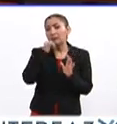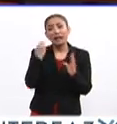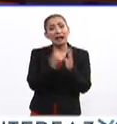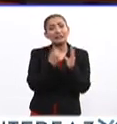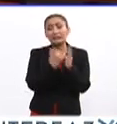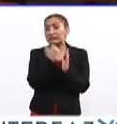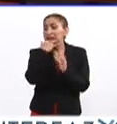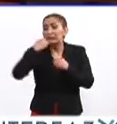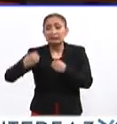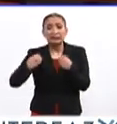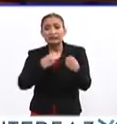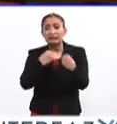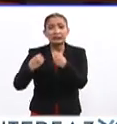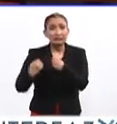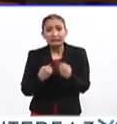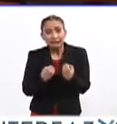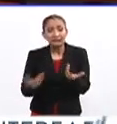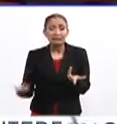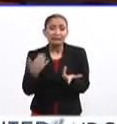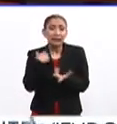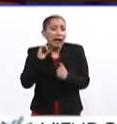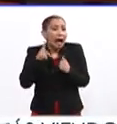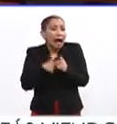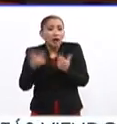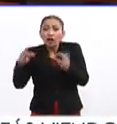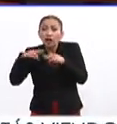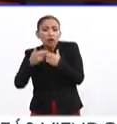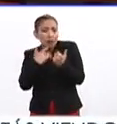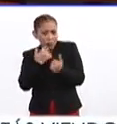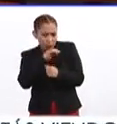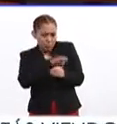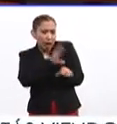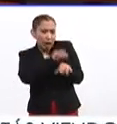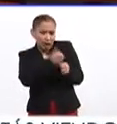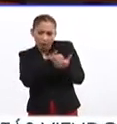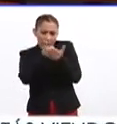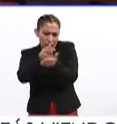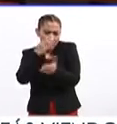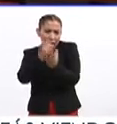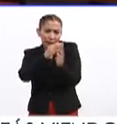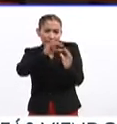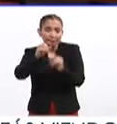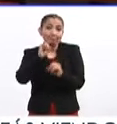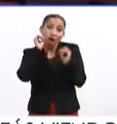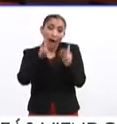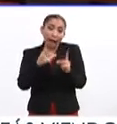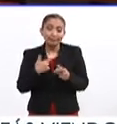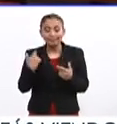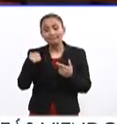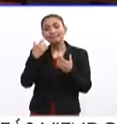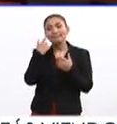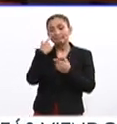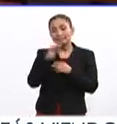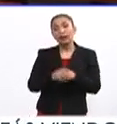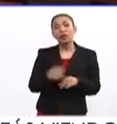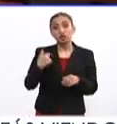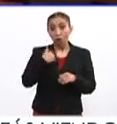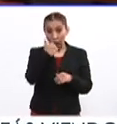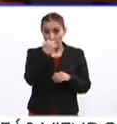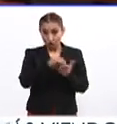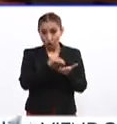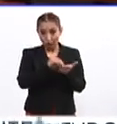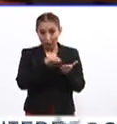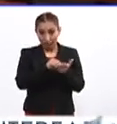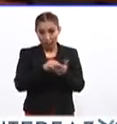dar no tenía alguna reunión y yo iba a ver a sus alumnos y pues trataba de explicarles, siendo yo